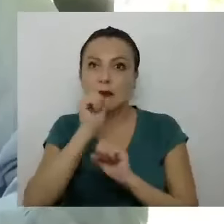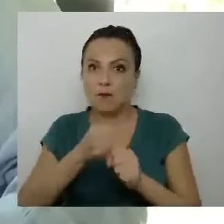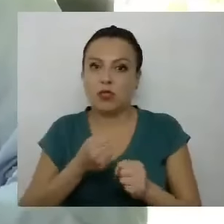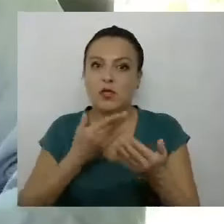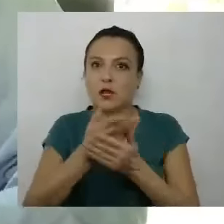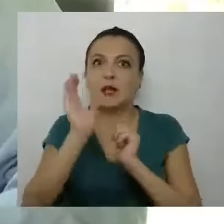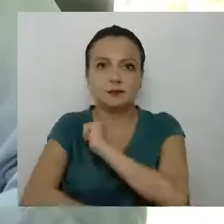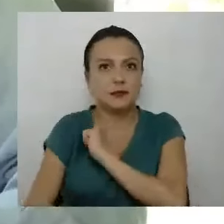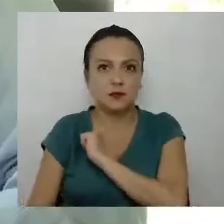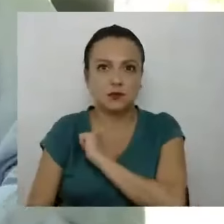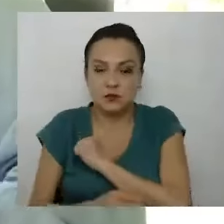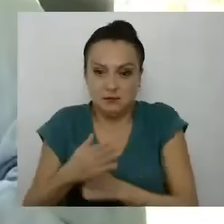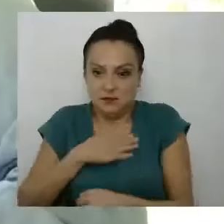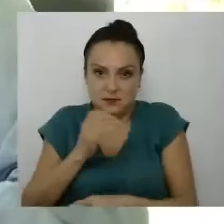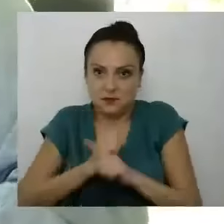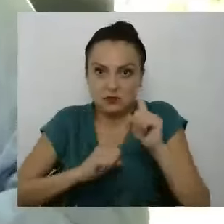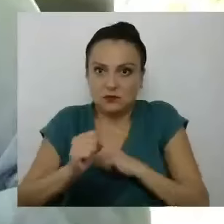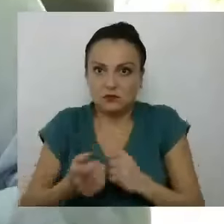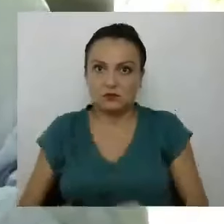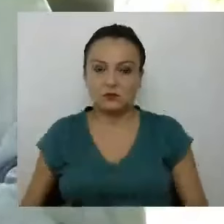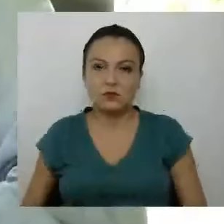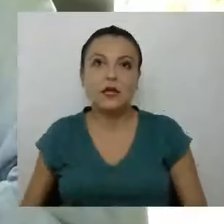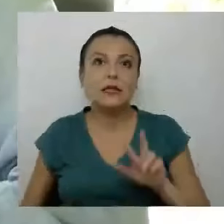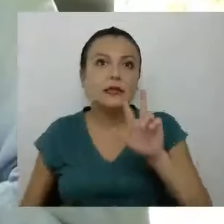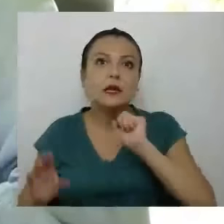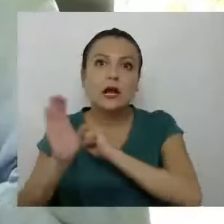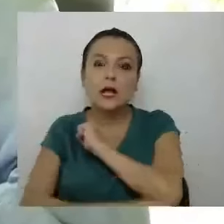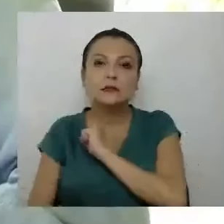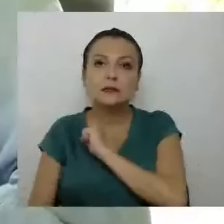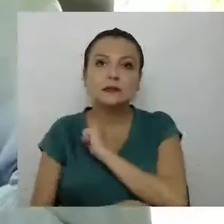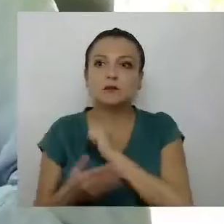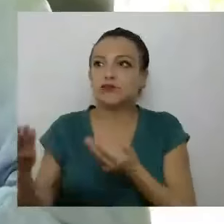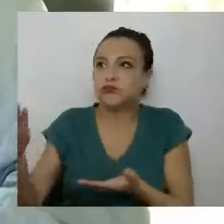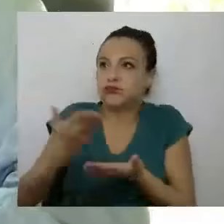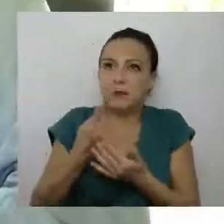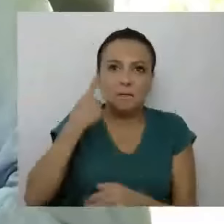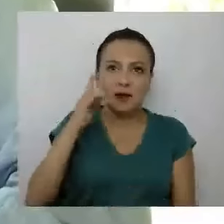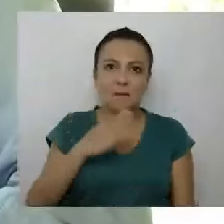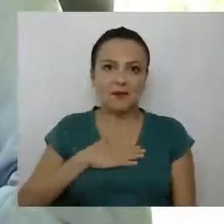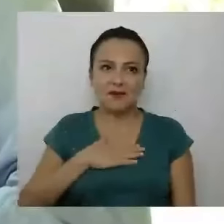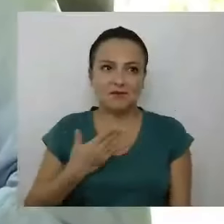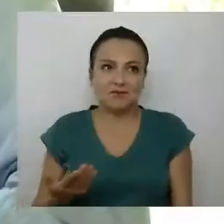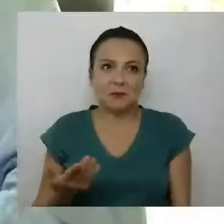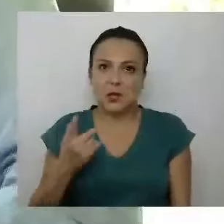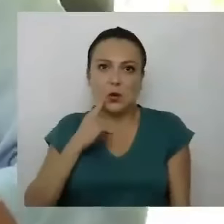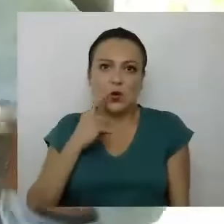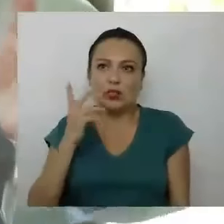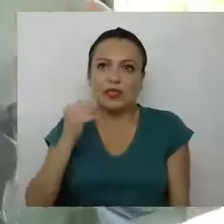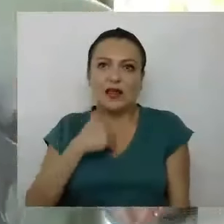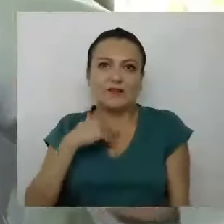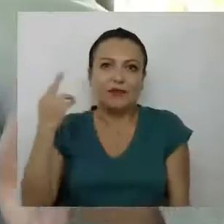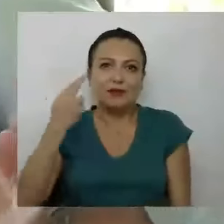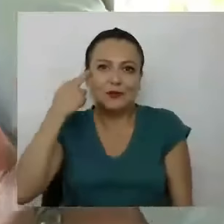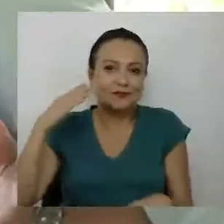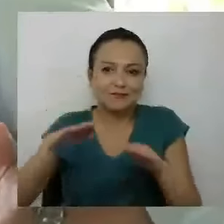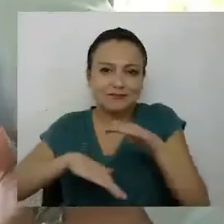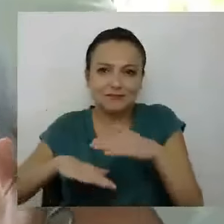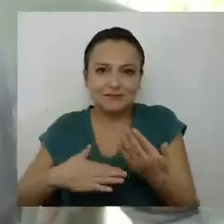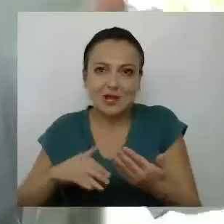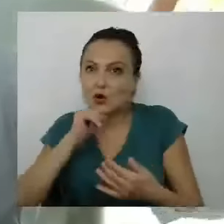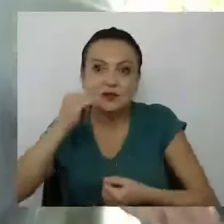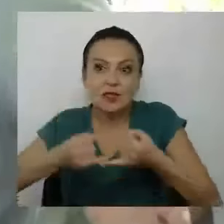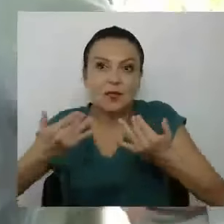sanciones. Y en mi caso, pues las tres sanciones que me han impuesto para mí no son para nada justificables, y por eso no se han